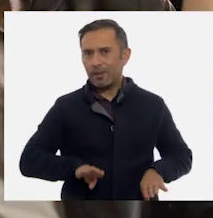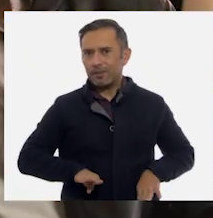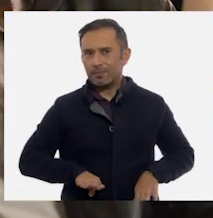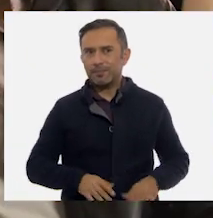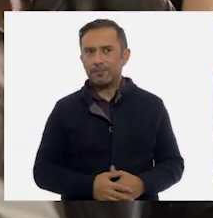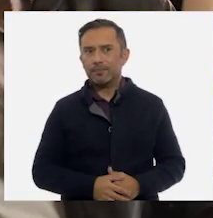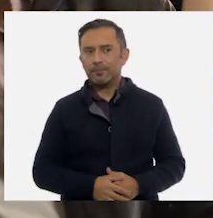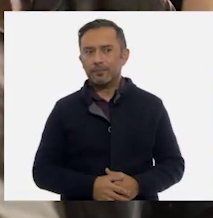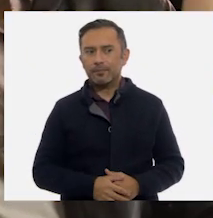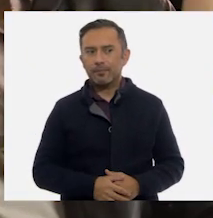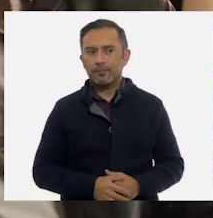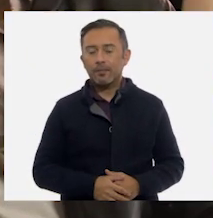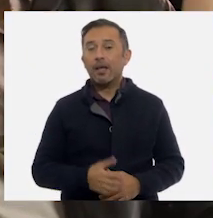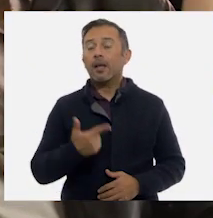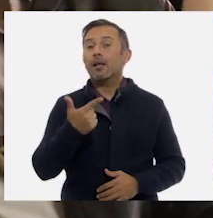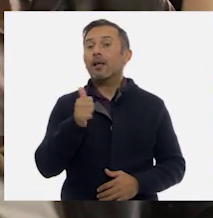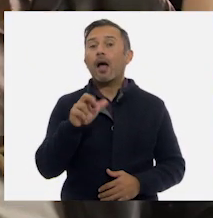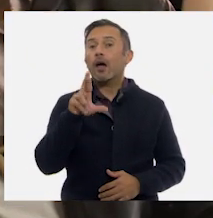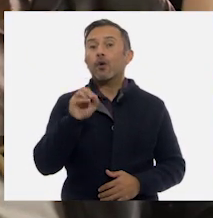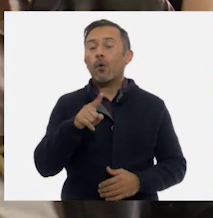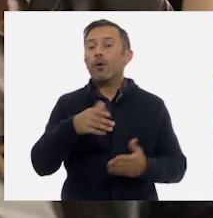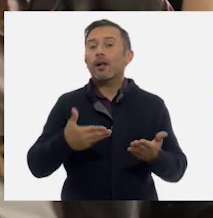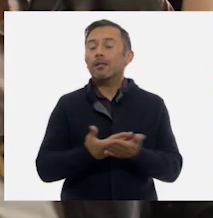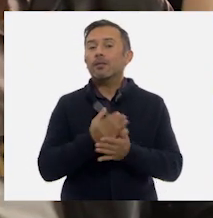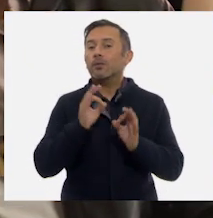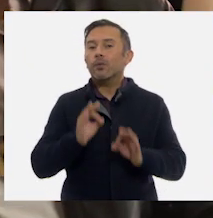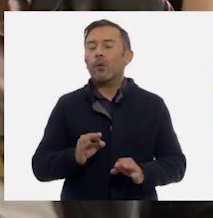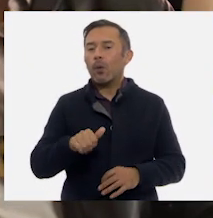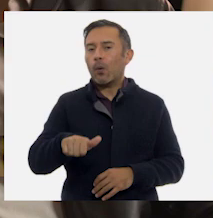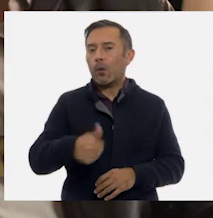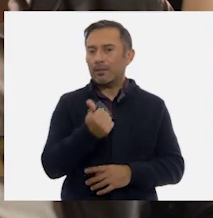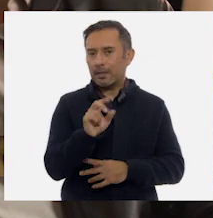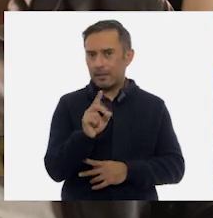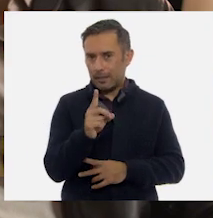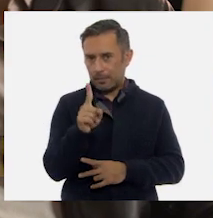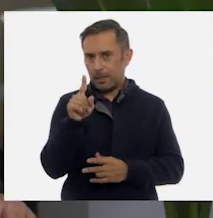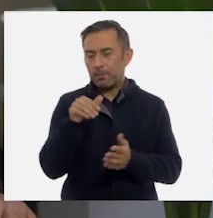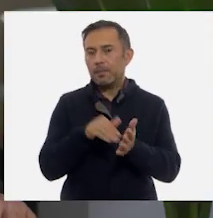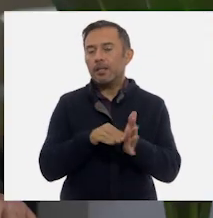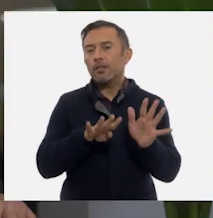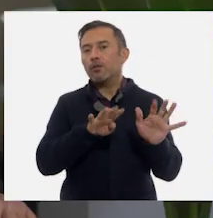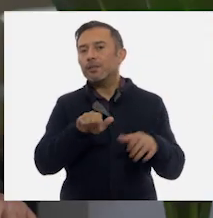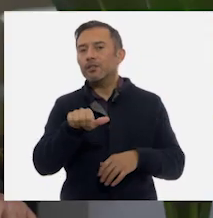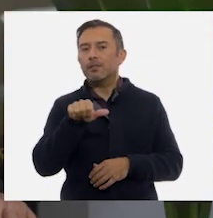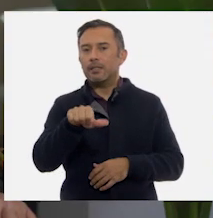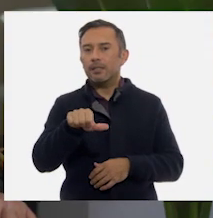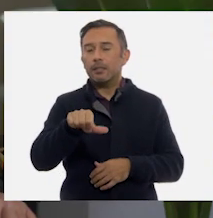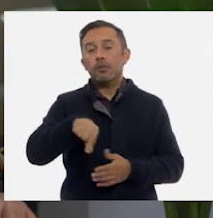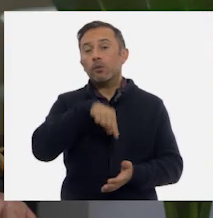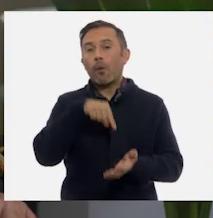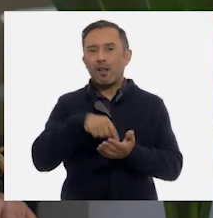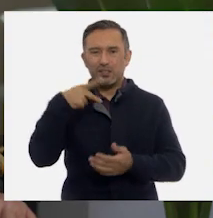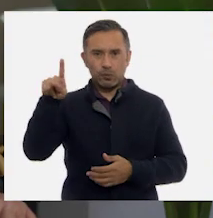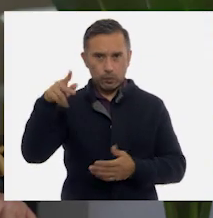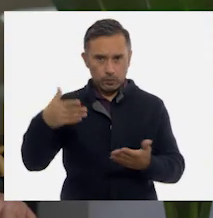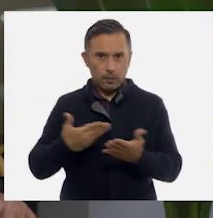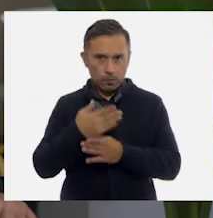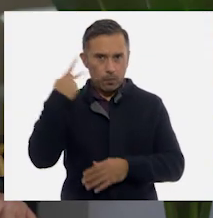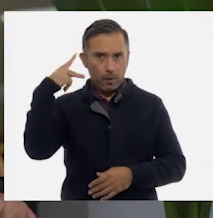Elena Garro nació el 11 de diciembre de 1916 en Puebla. El padre era